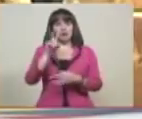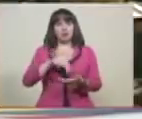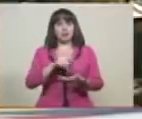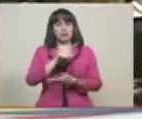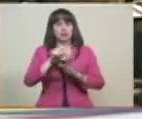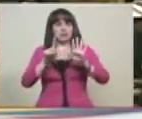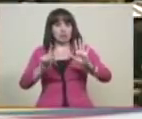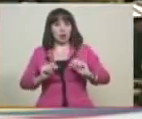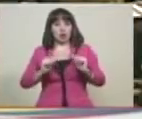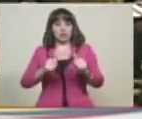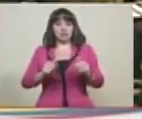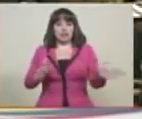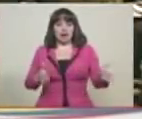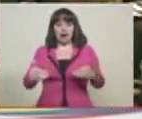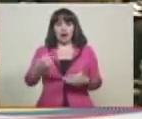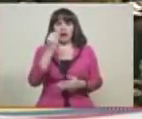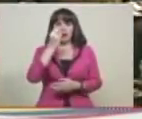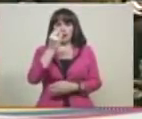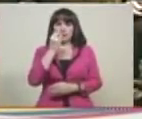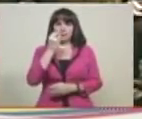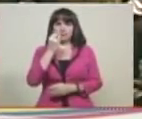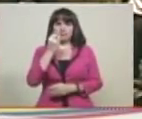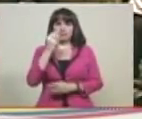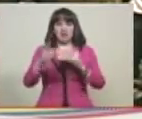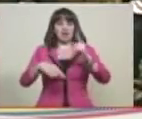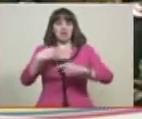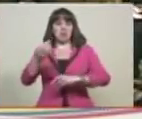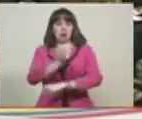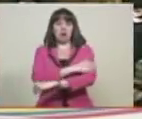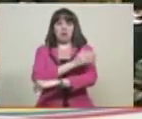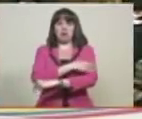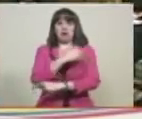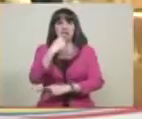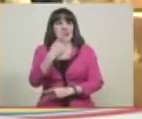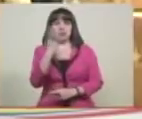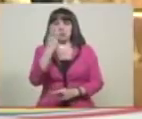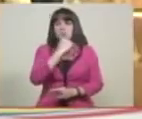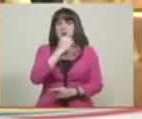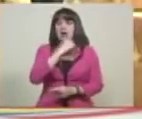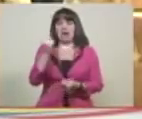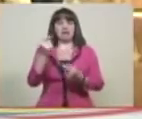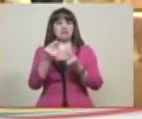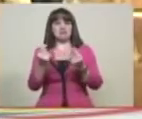recuerdan, los CLAP. Cuando creé los CLAP salió la oligarquía a decir, no es la solución.